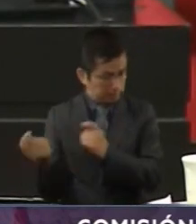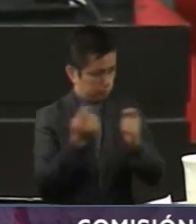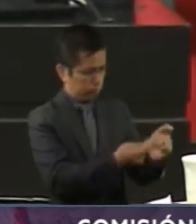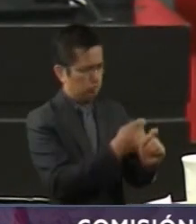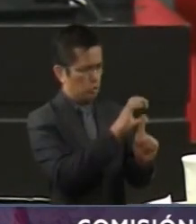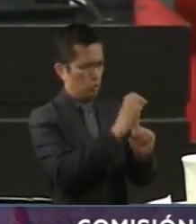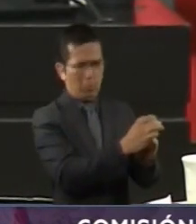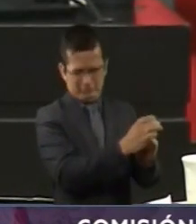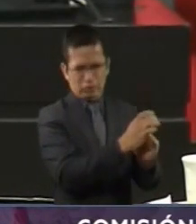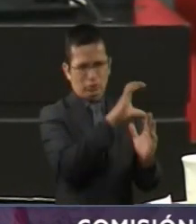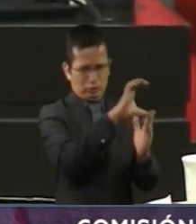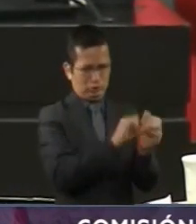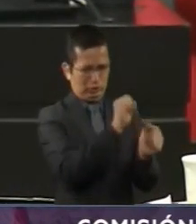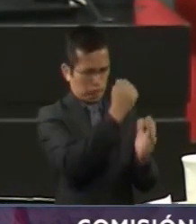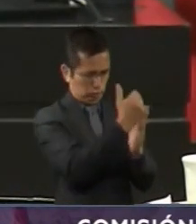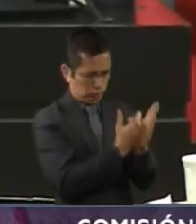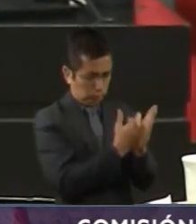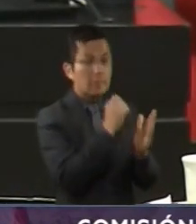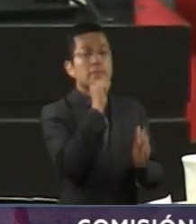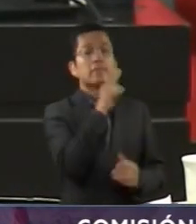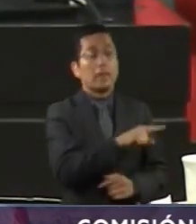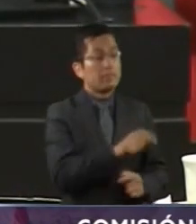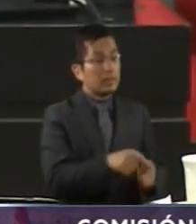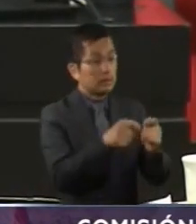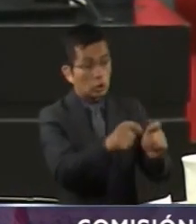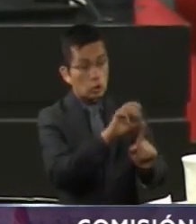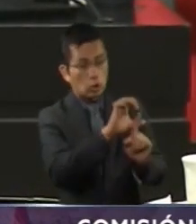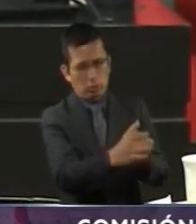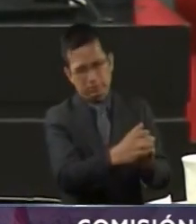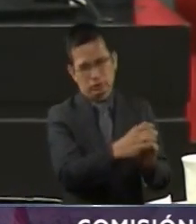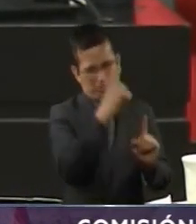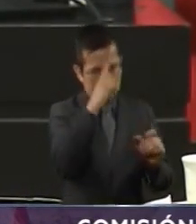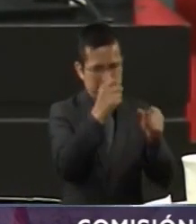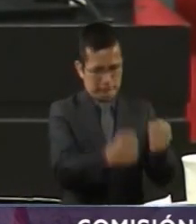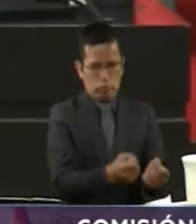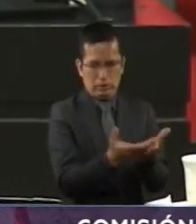Constitucionales y a la Comisión de Seguridad Pública, ambas de la Cámara de Senadores, respectivamente.